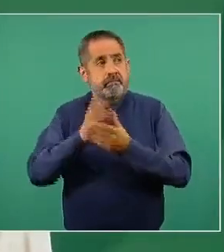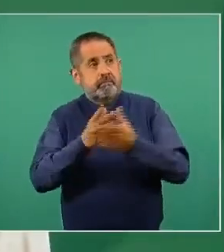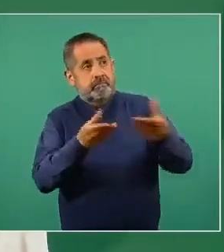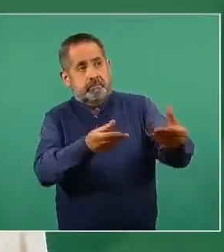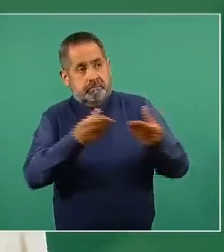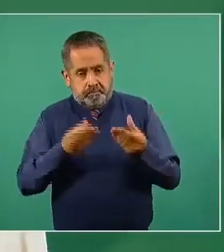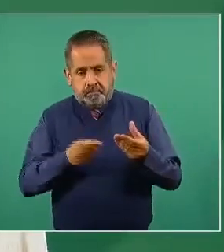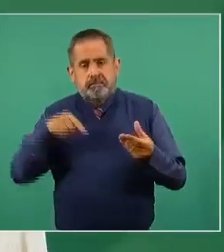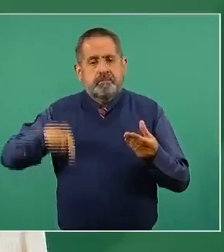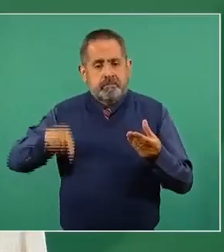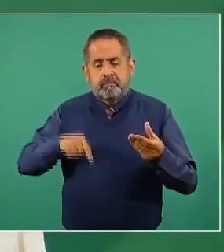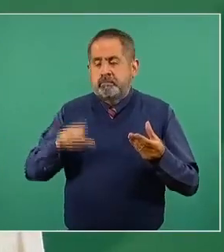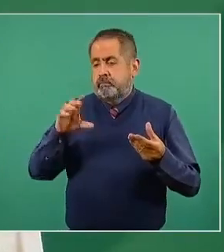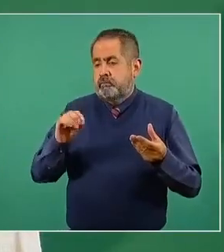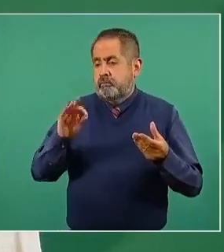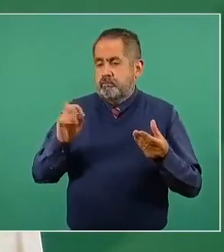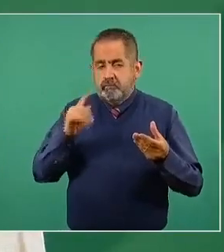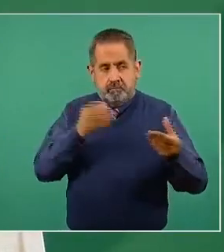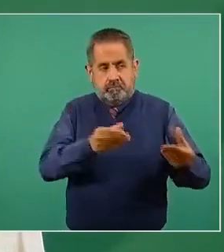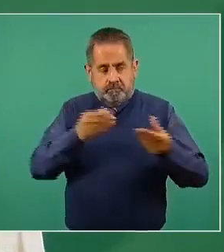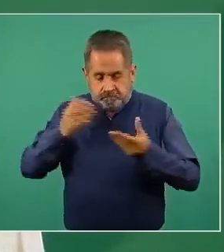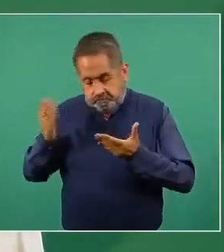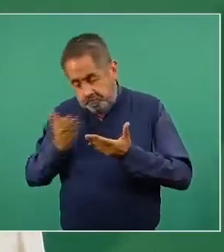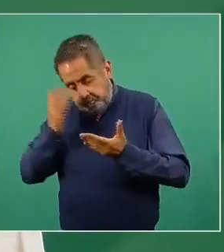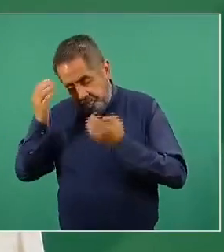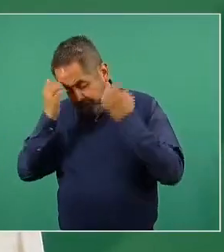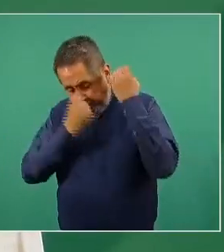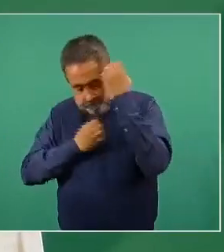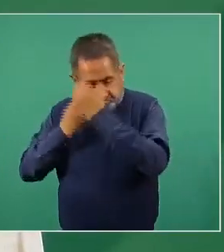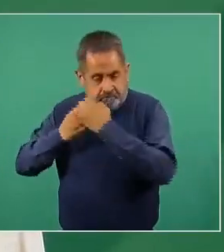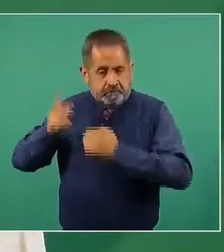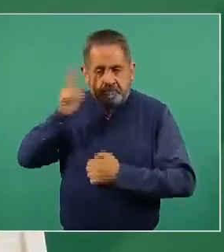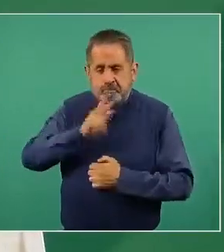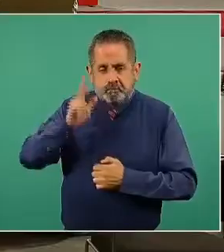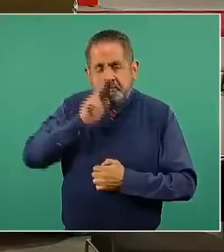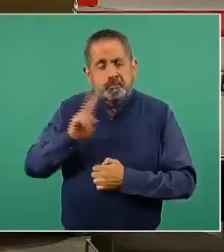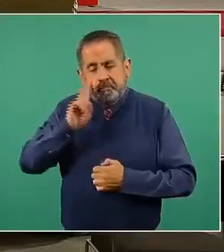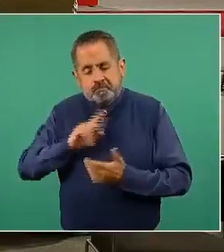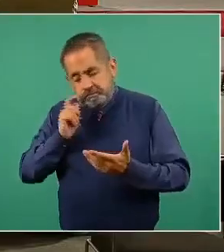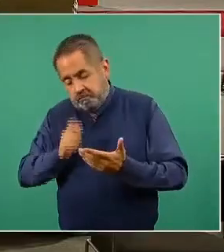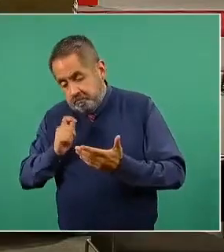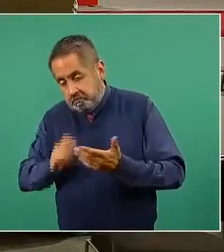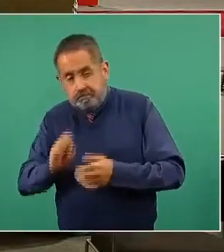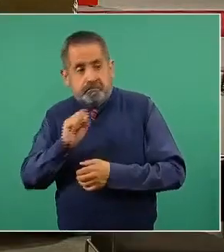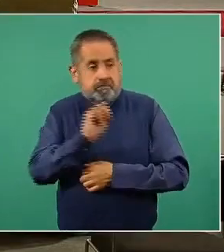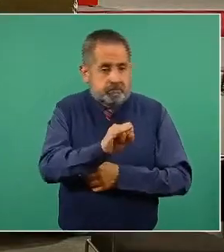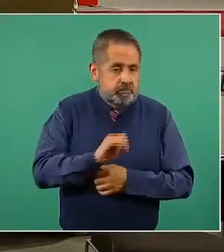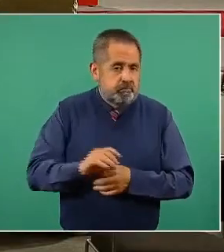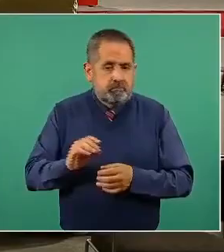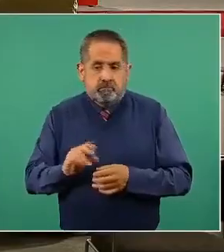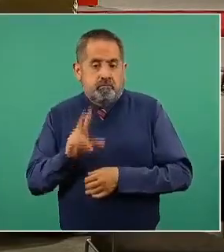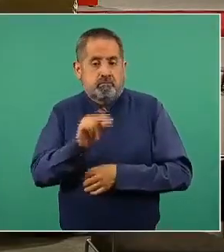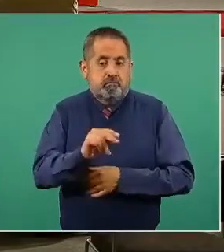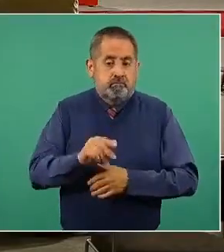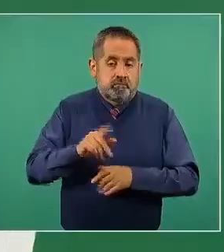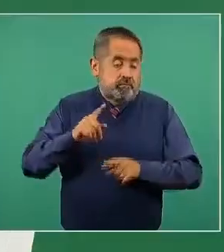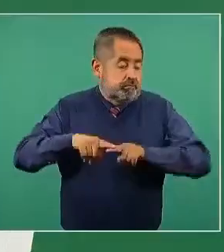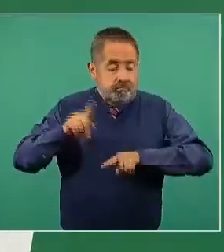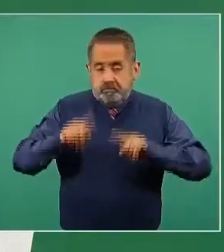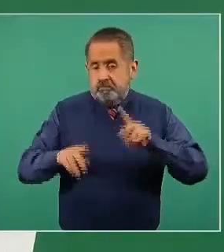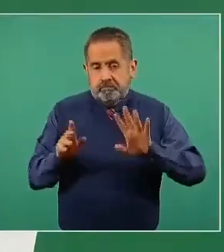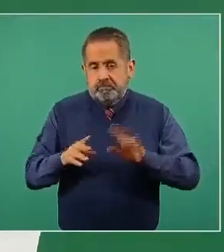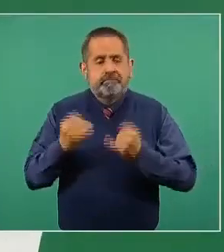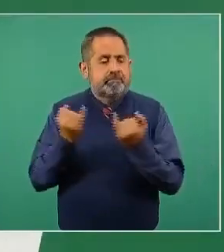someta a consideración de COFEPRIS, sea revisada la evidencia y, como ha venido ocurriendo desde el inicio de la epidemia,